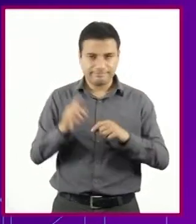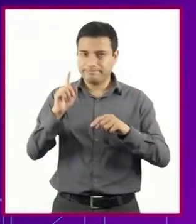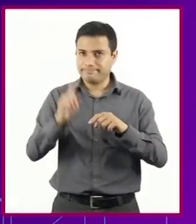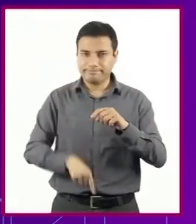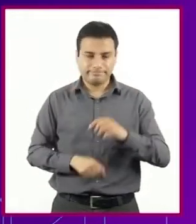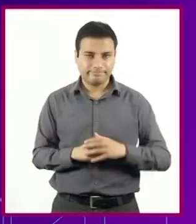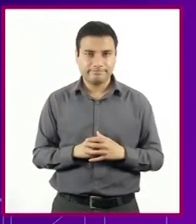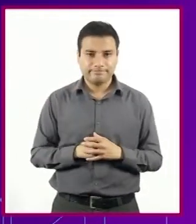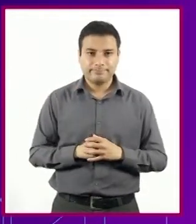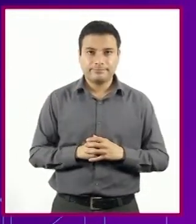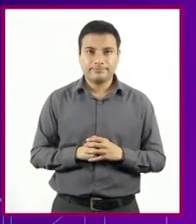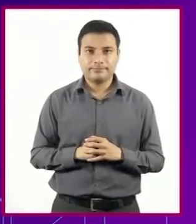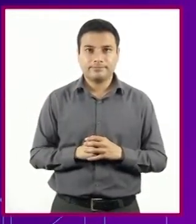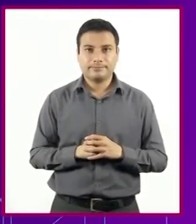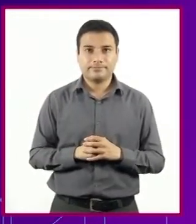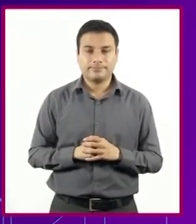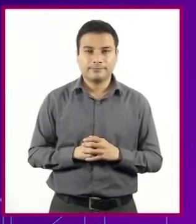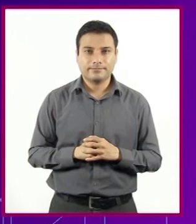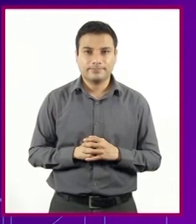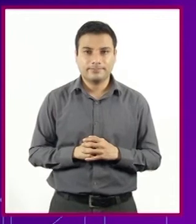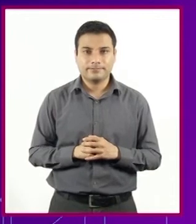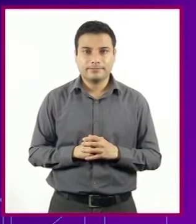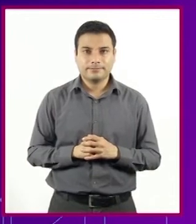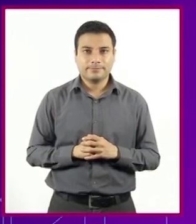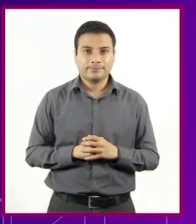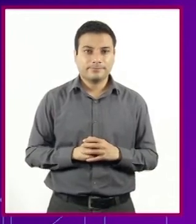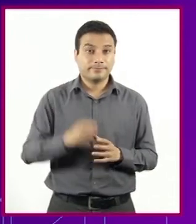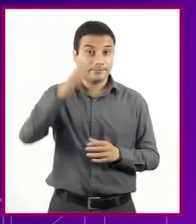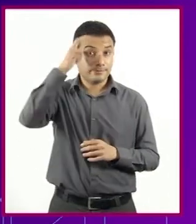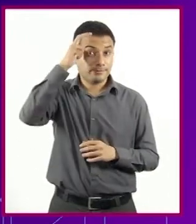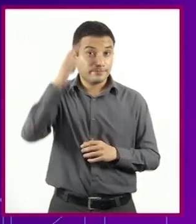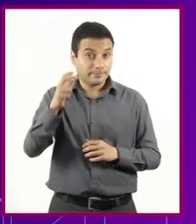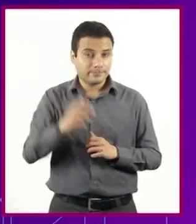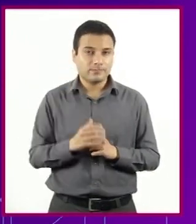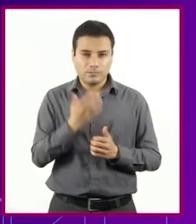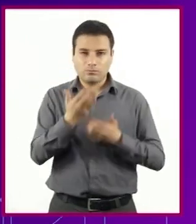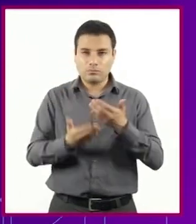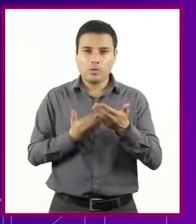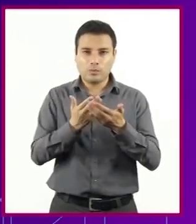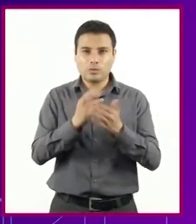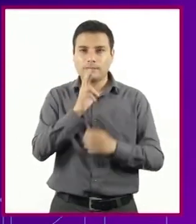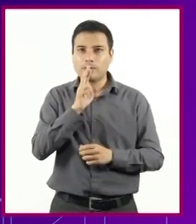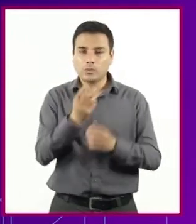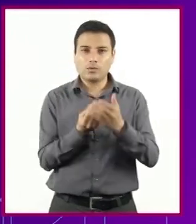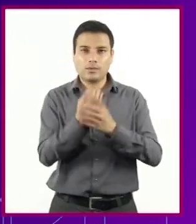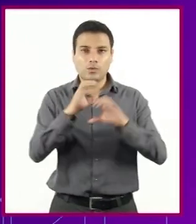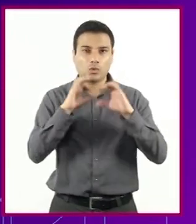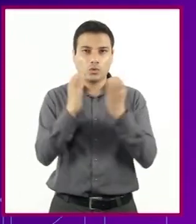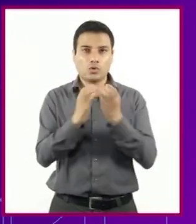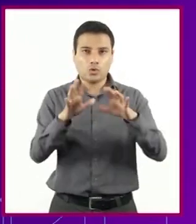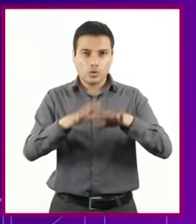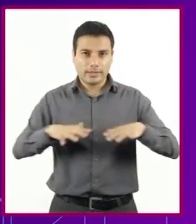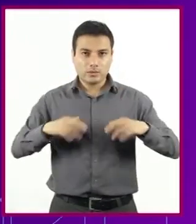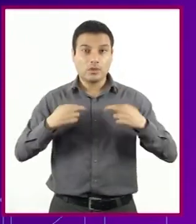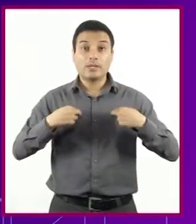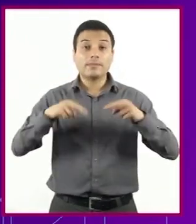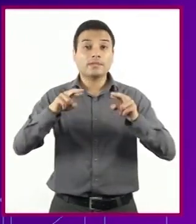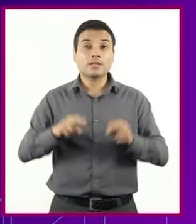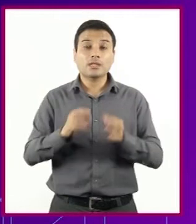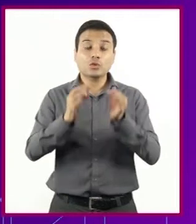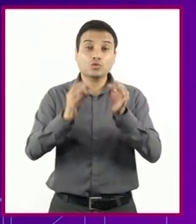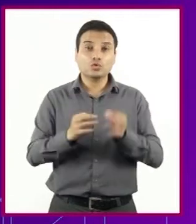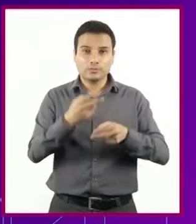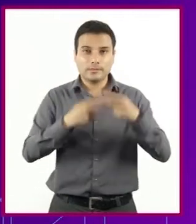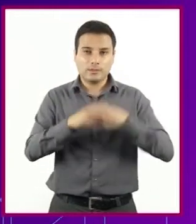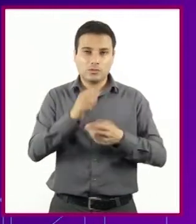impuestos. Como acciones políticas, Hidalgo propuso la formación de un congreso con representantes de todas las ciudades